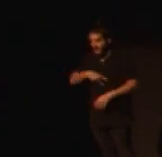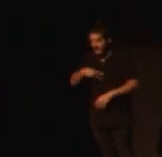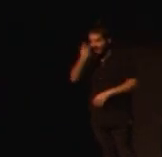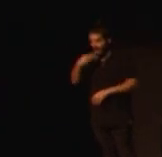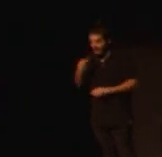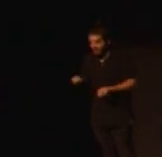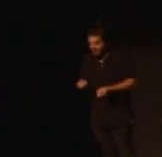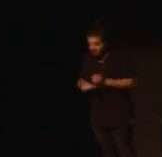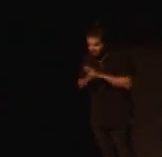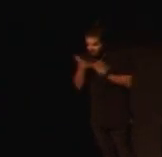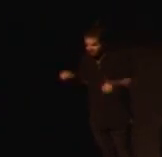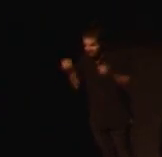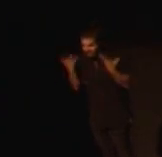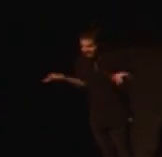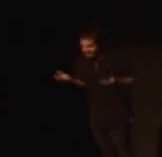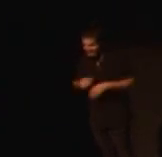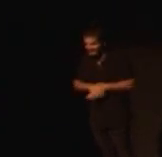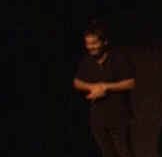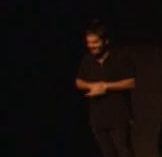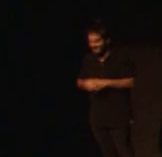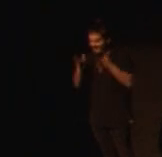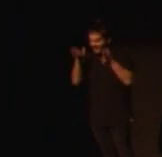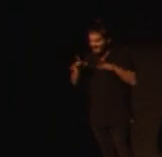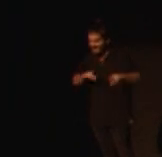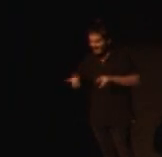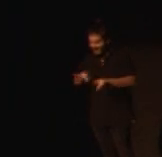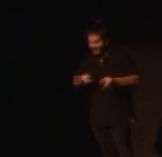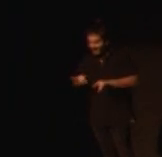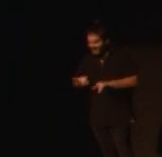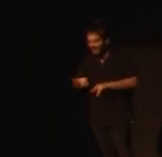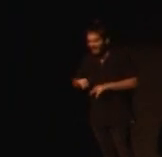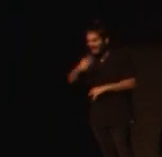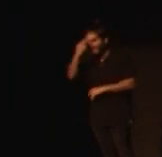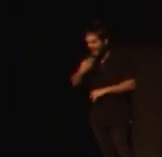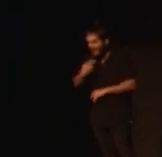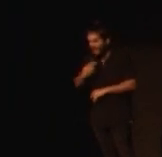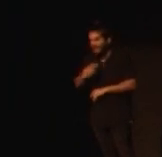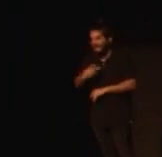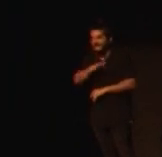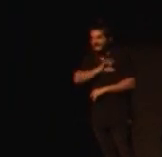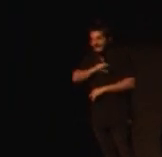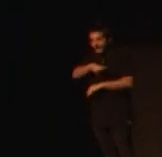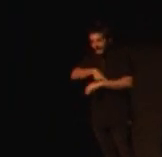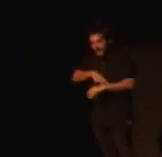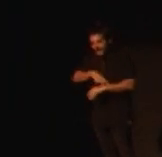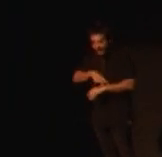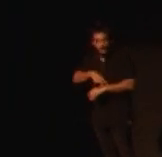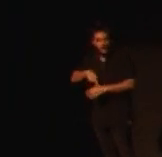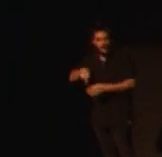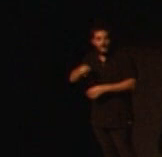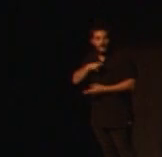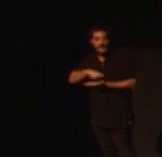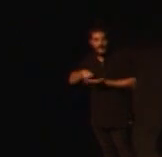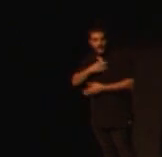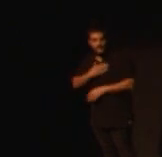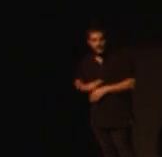señora presidenta del Consejo Territorial de la ONCE, la región de Murcia, y señor delegado de la ONCE, la región de Murcia, señor presidente de la Comunidad